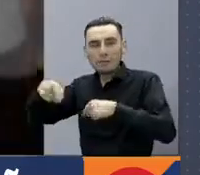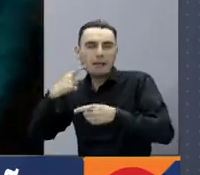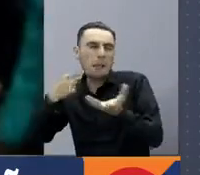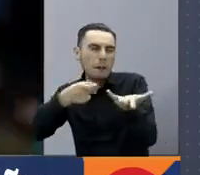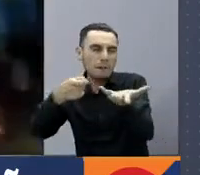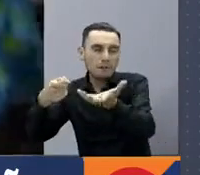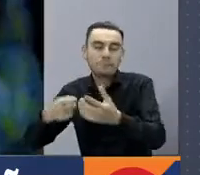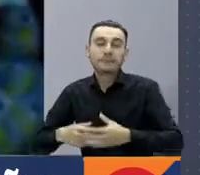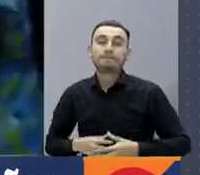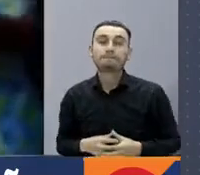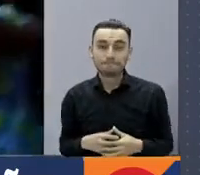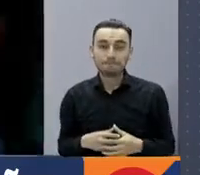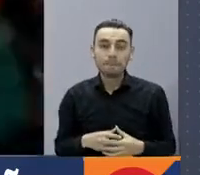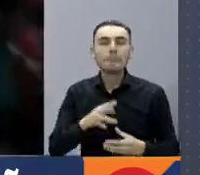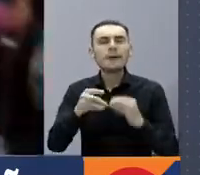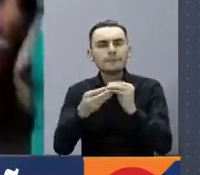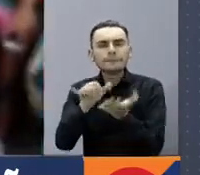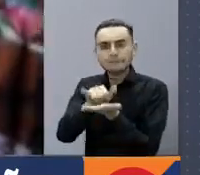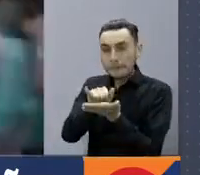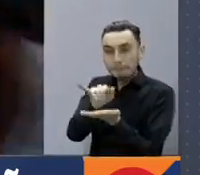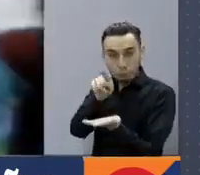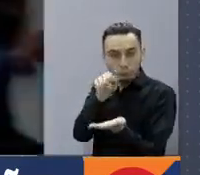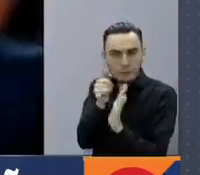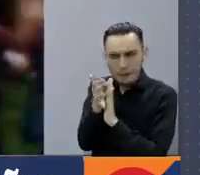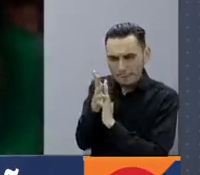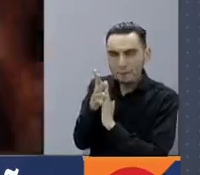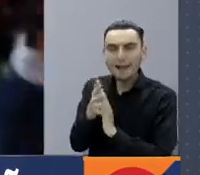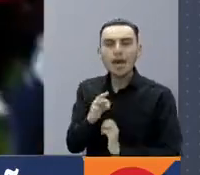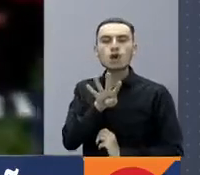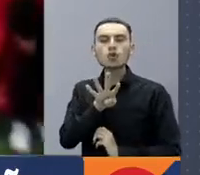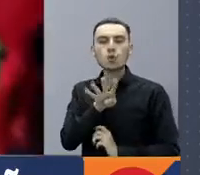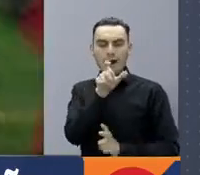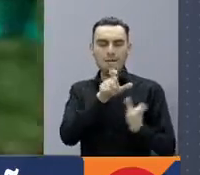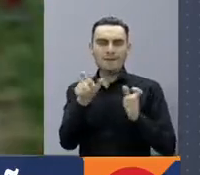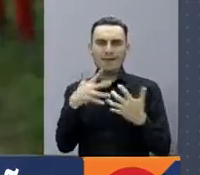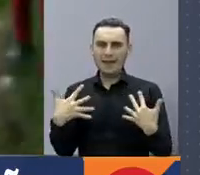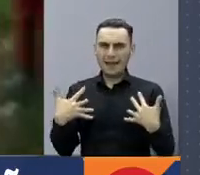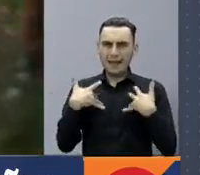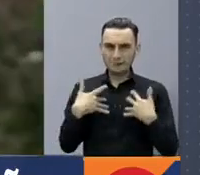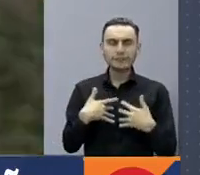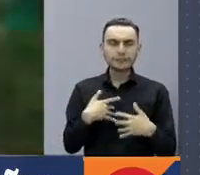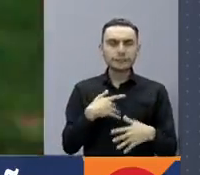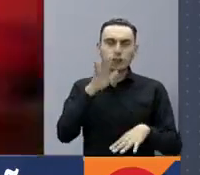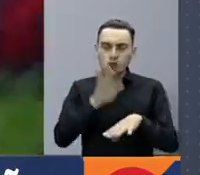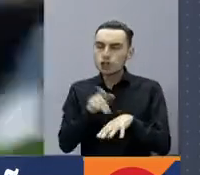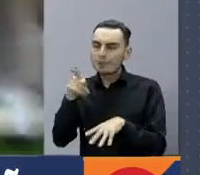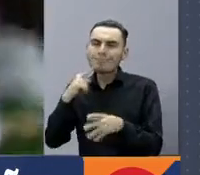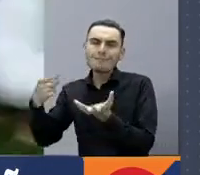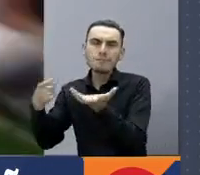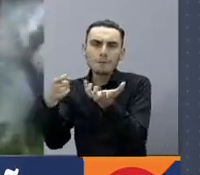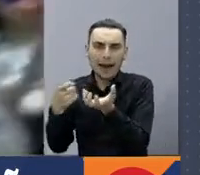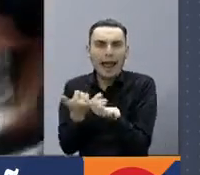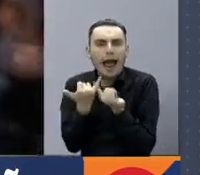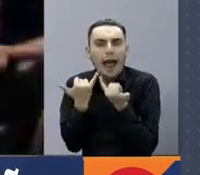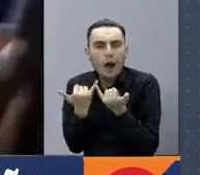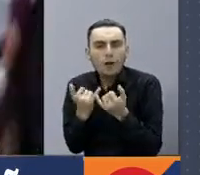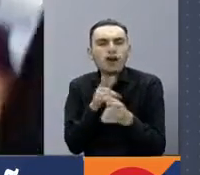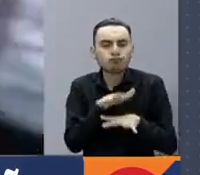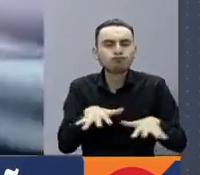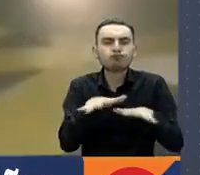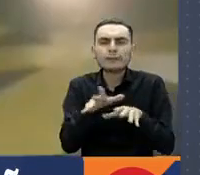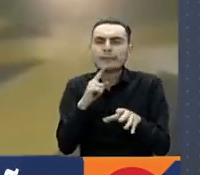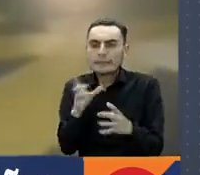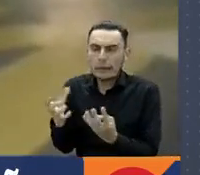De igual manera, así como usted lo decía, pues se encuentran 4 personas heridas producto de ese atentado que en este momento se encuentran en el municipio